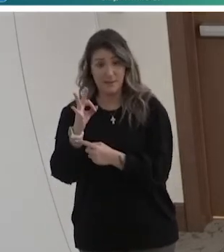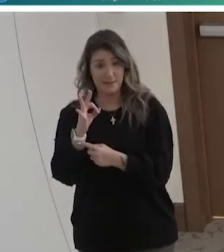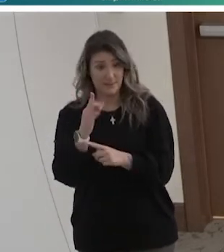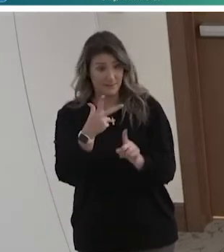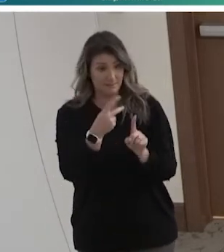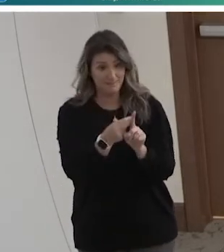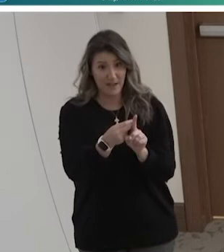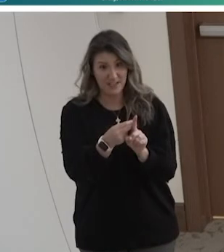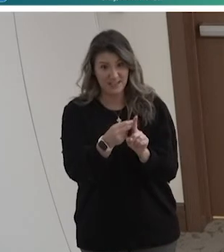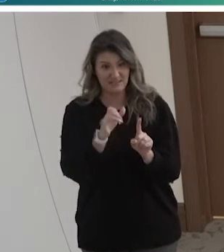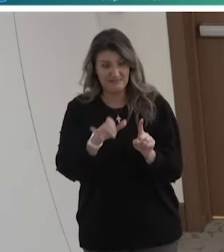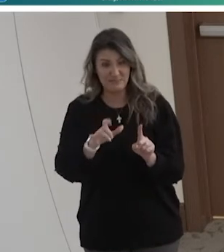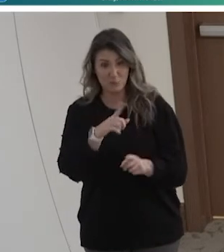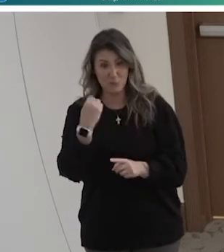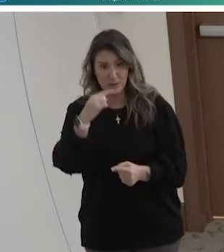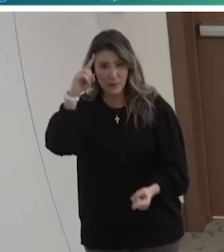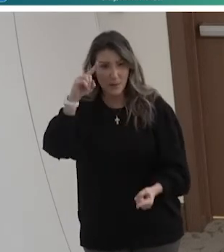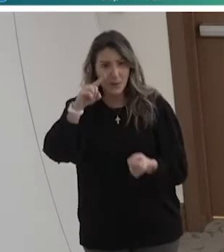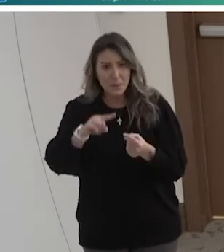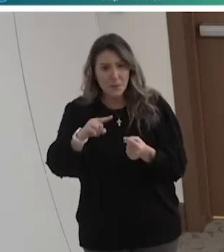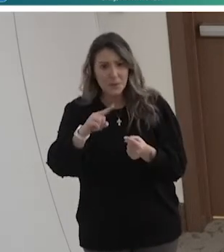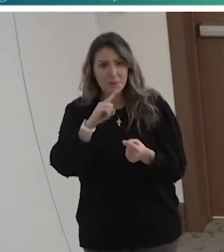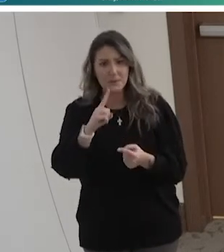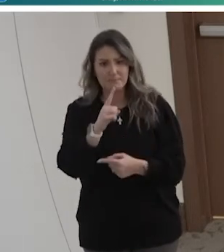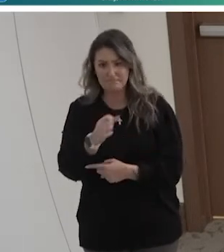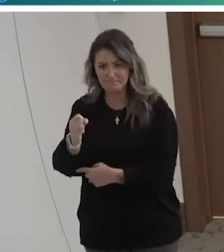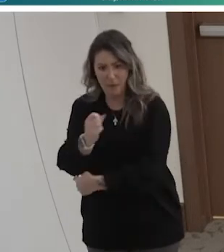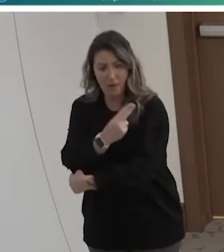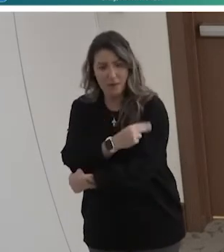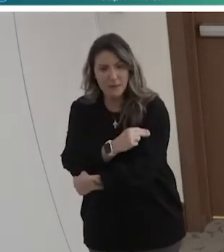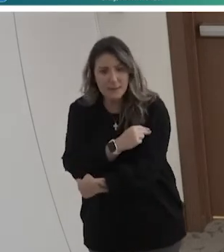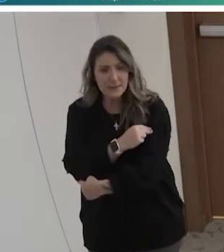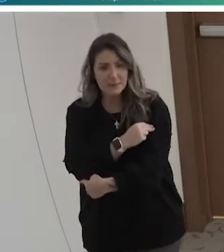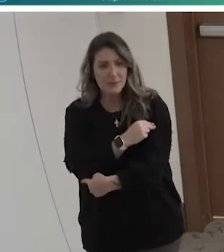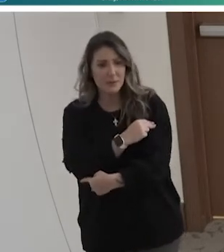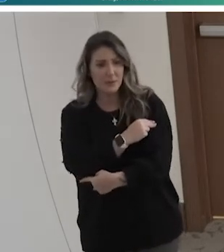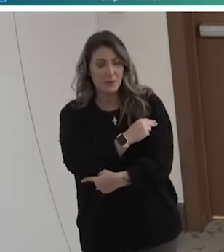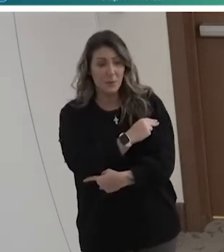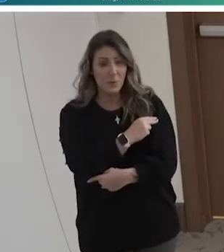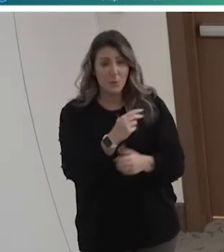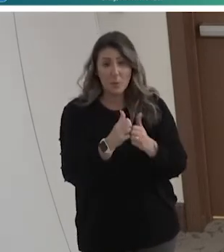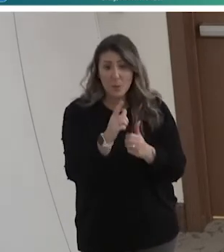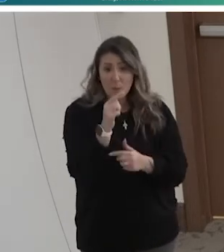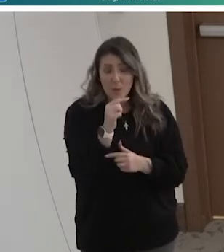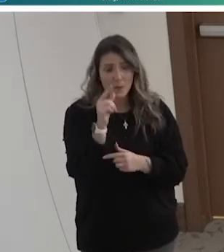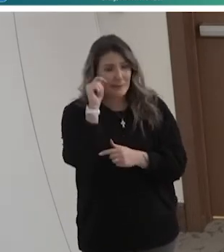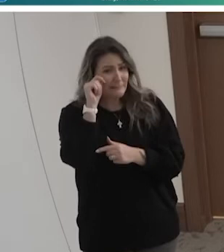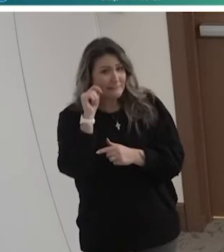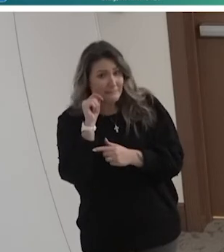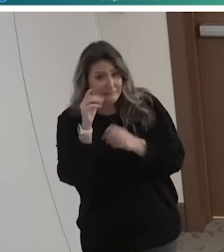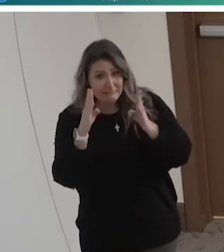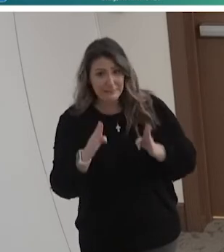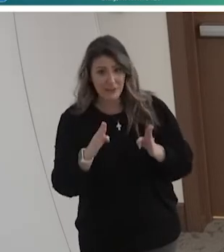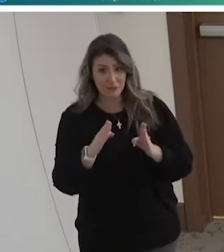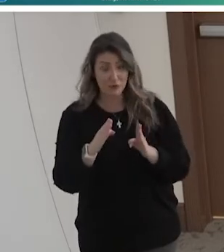the risk for COVID-19 hospitalization in teenagers by